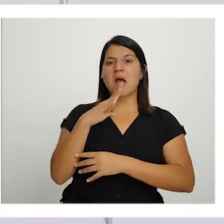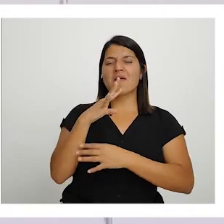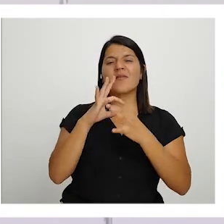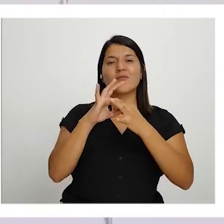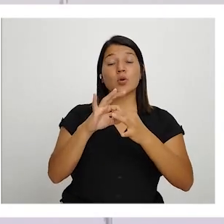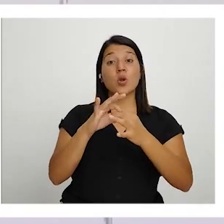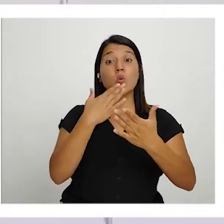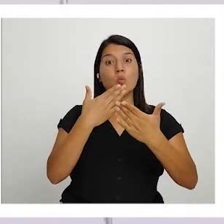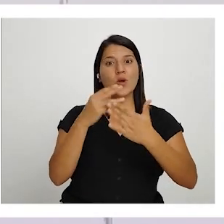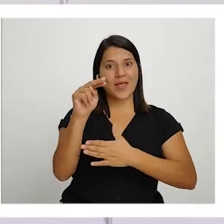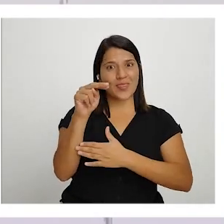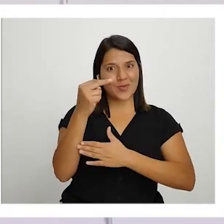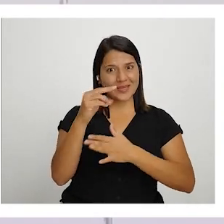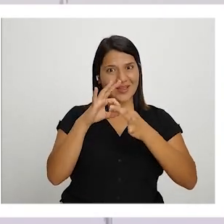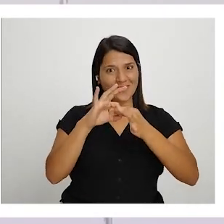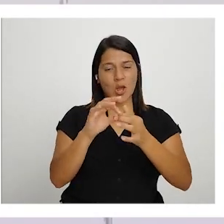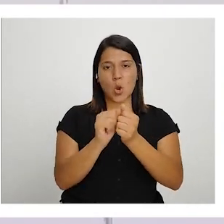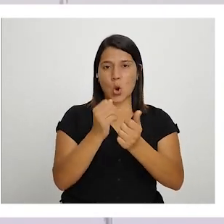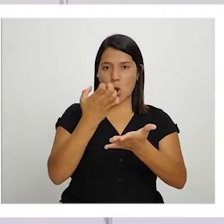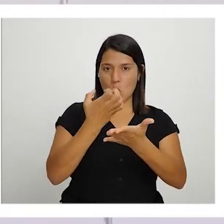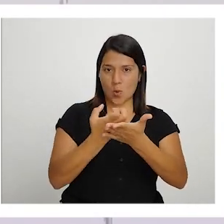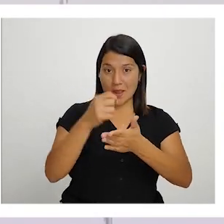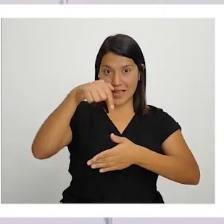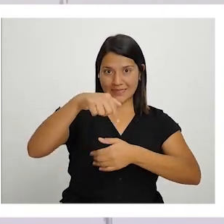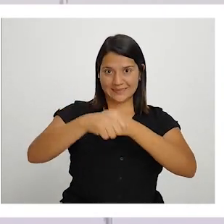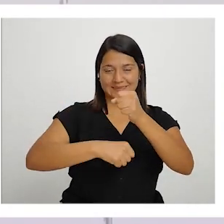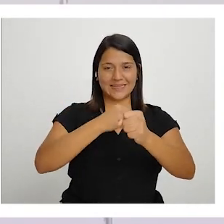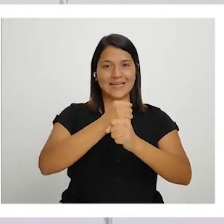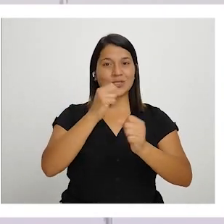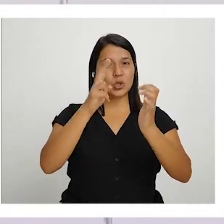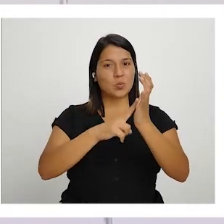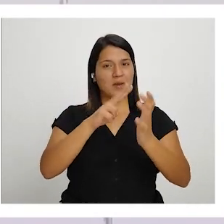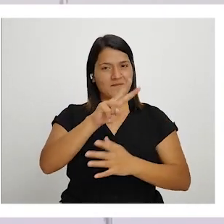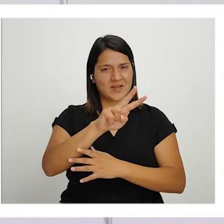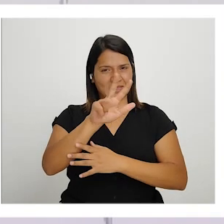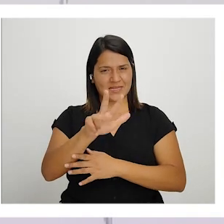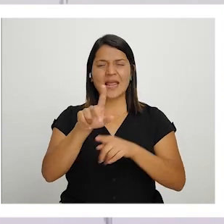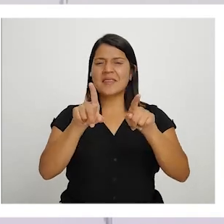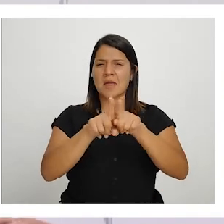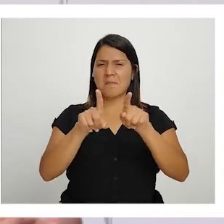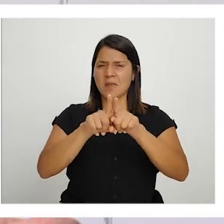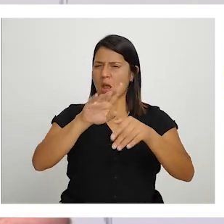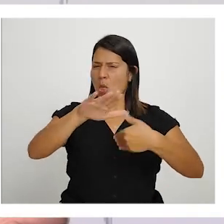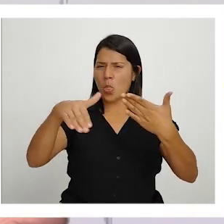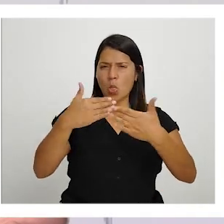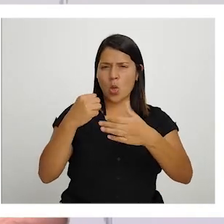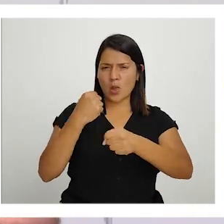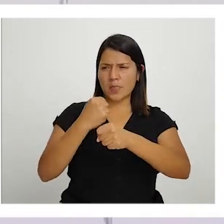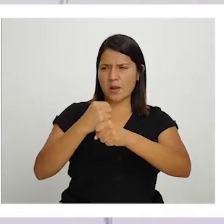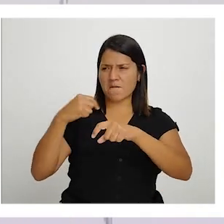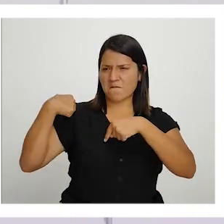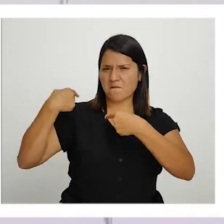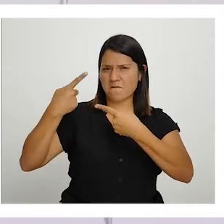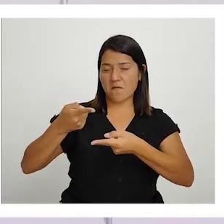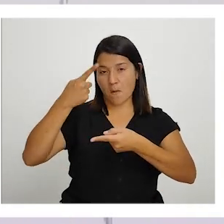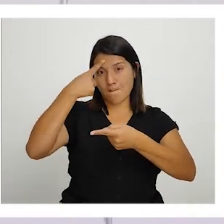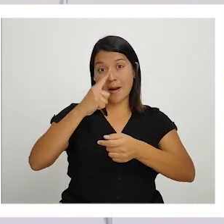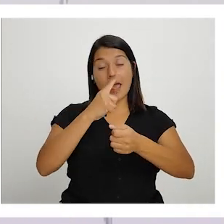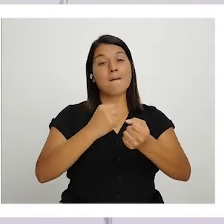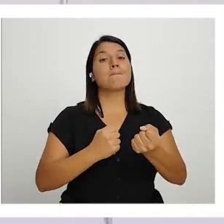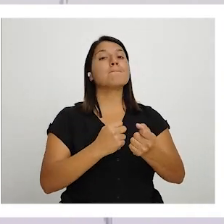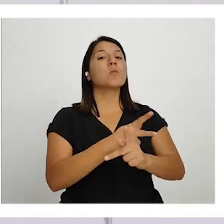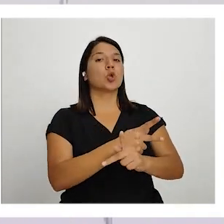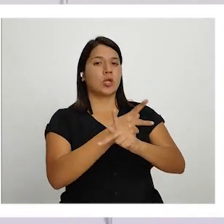de economía de este 2023. También todo lo que se ha venido haciendo por los consumidores, que por supuesto a todos nos atañe. Pero también un segmento